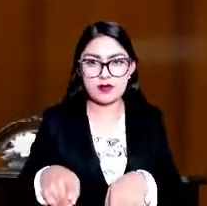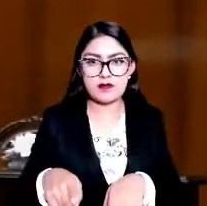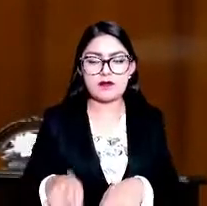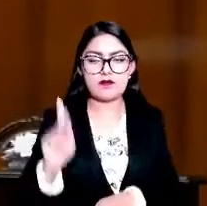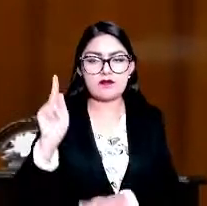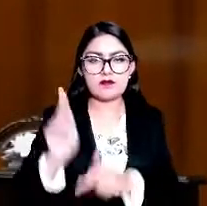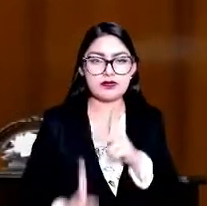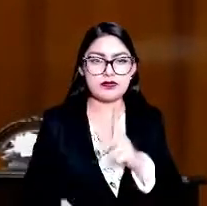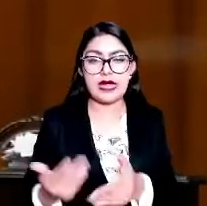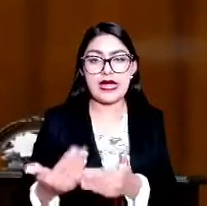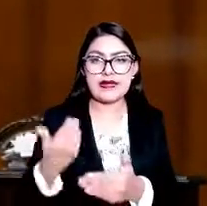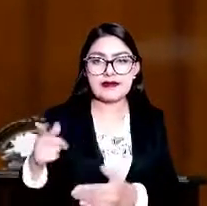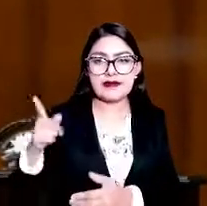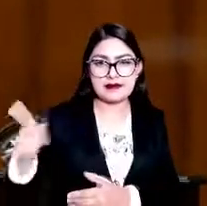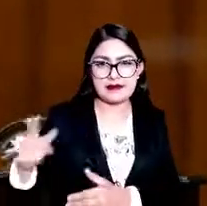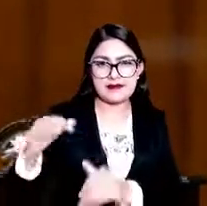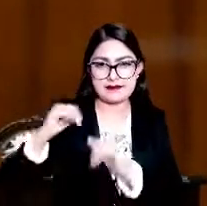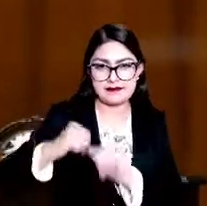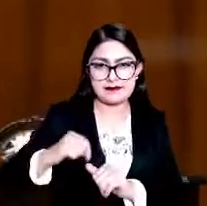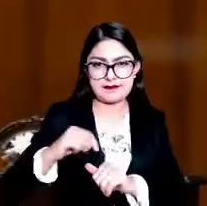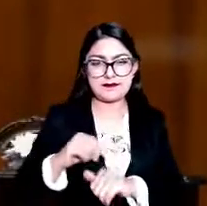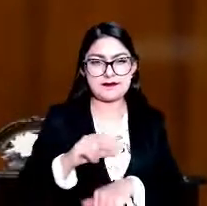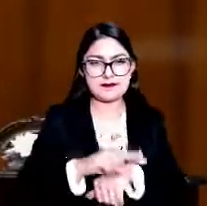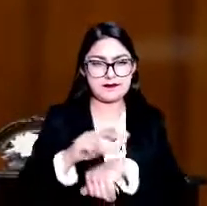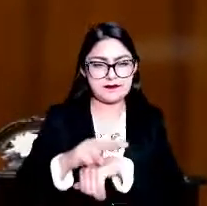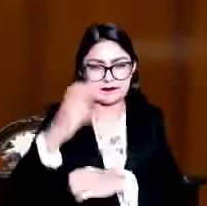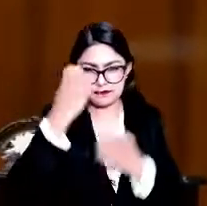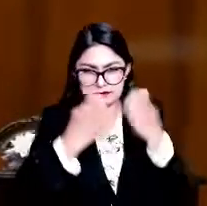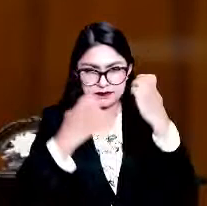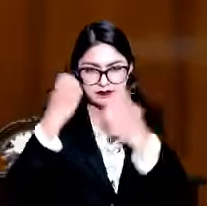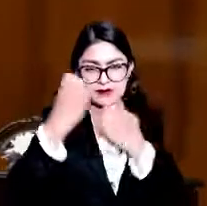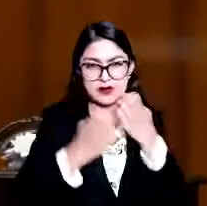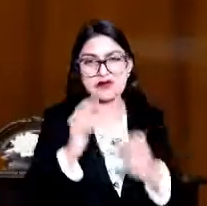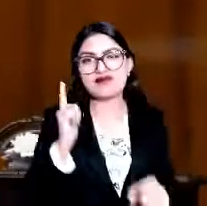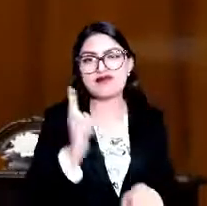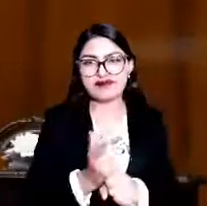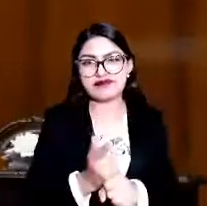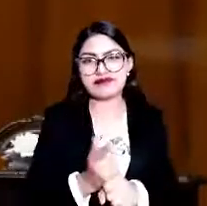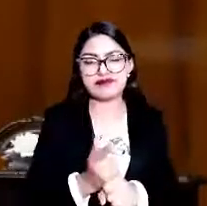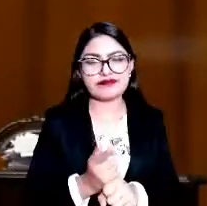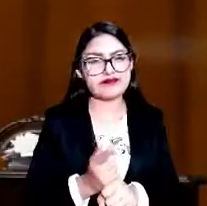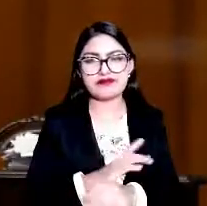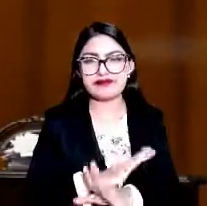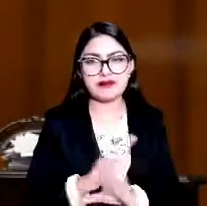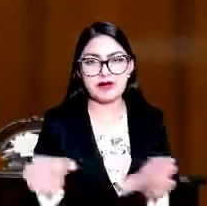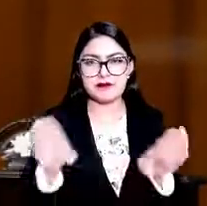dictámenes emitidos por la Junta de Caminos del Estado de México.